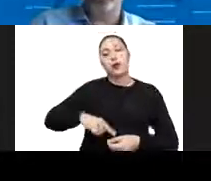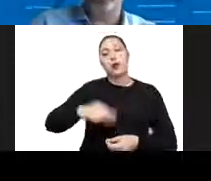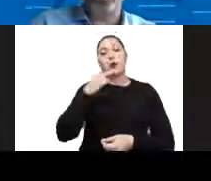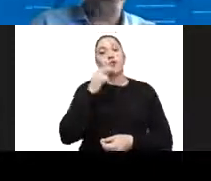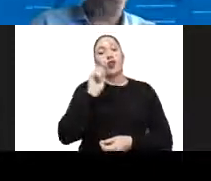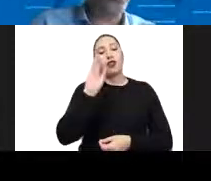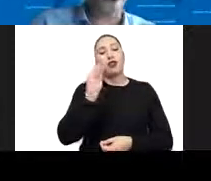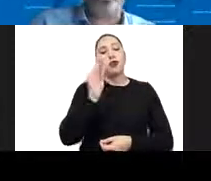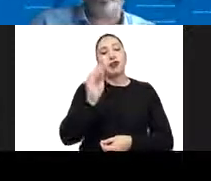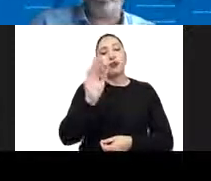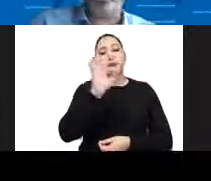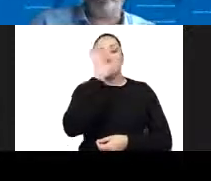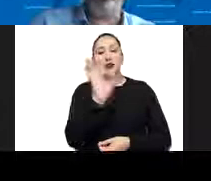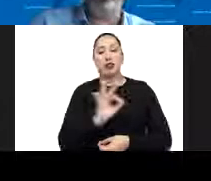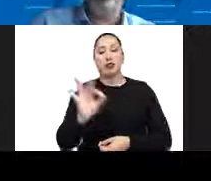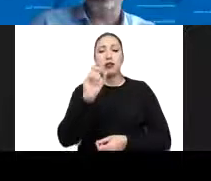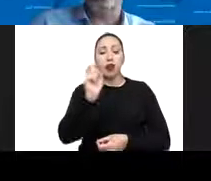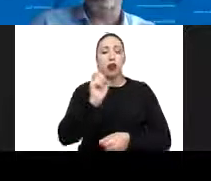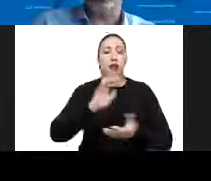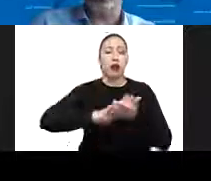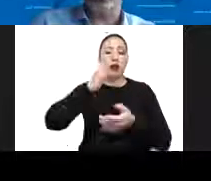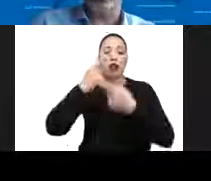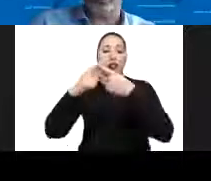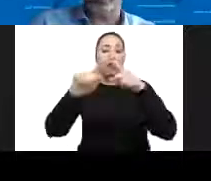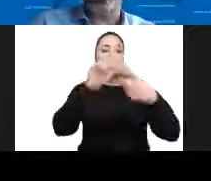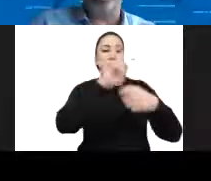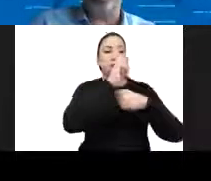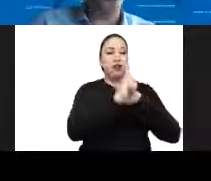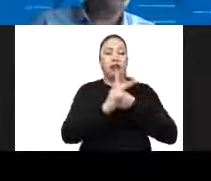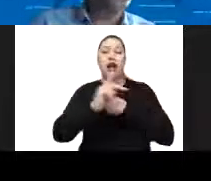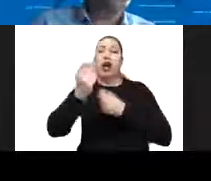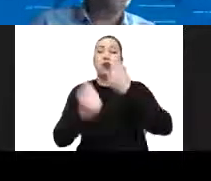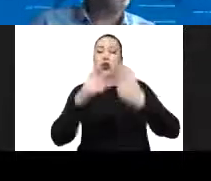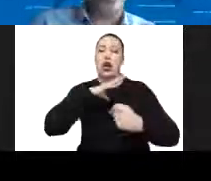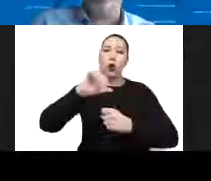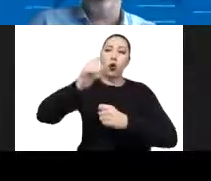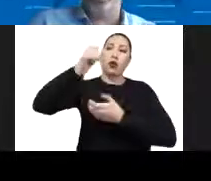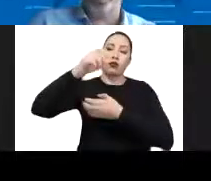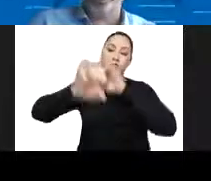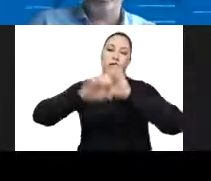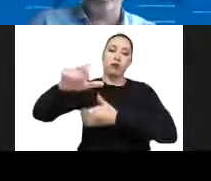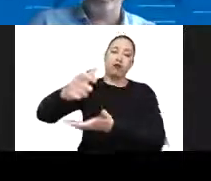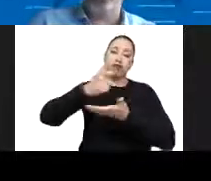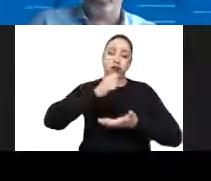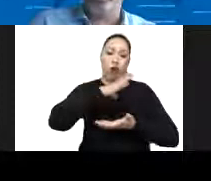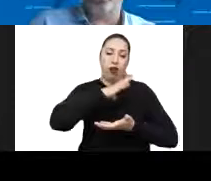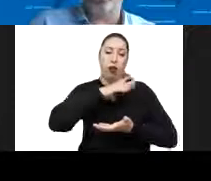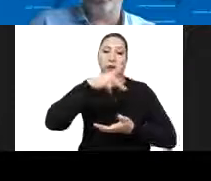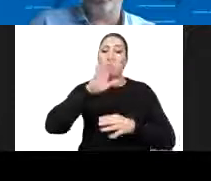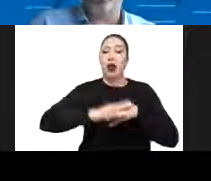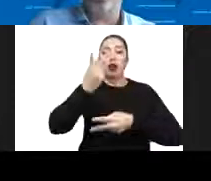90% aproximadamente en la mayoría de los países. Algunos tienen otras fuentes, pero la gran mayoría todo viene ya sea